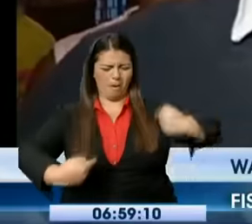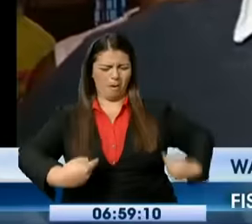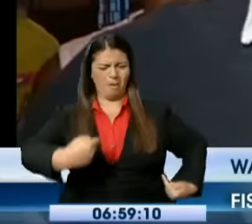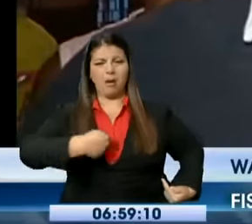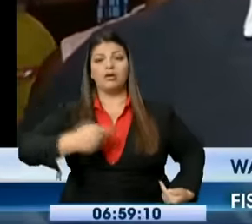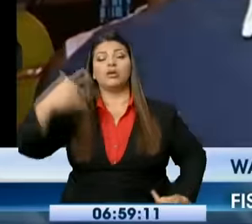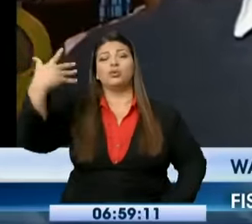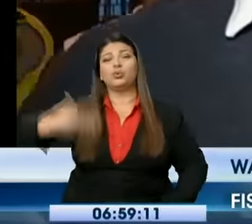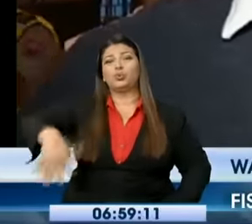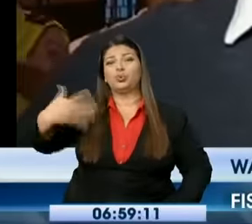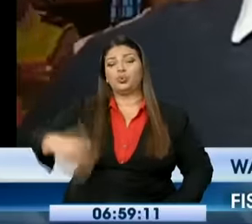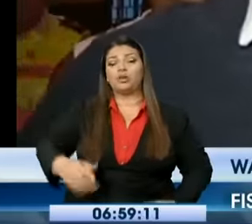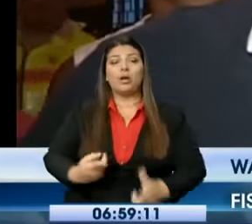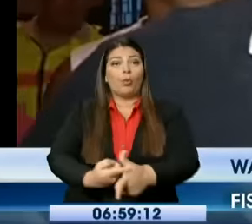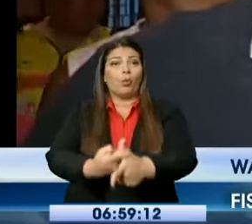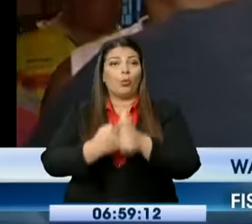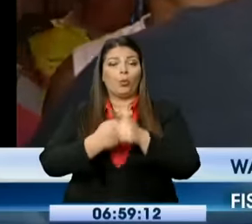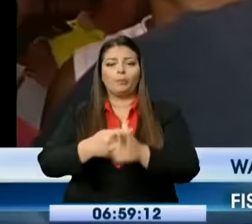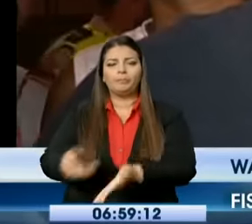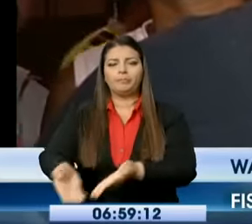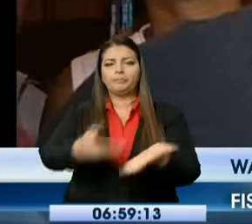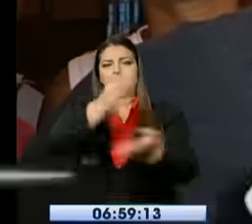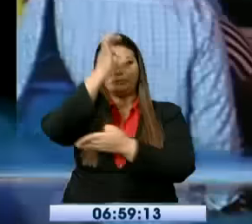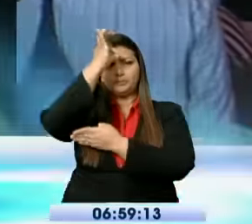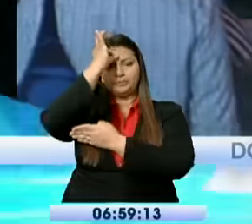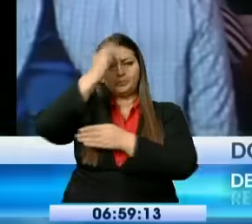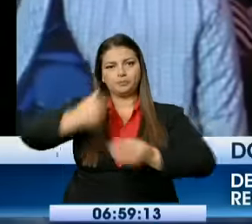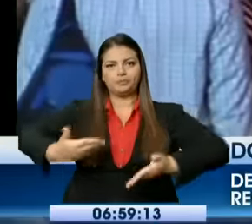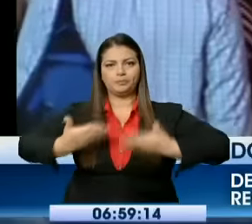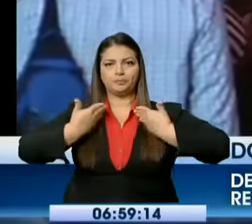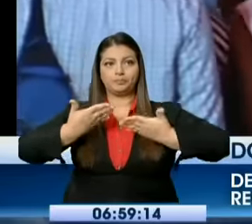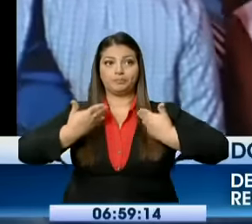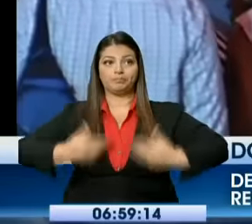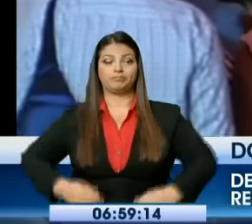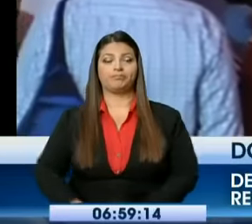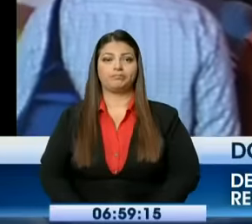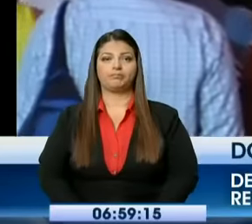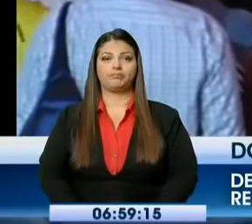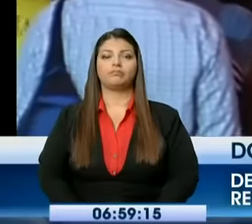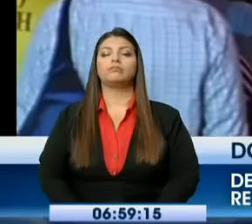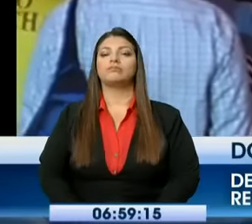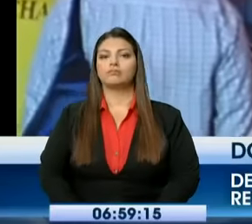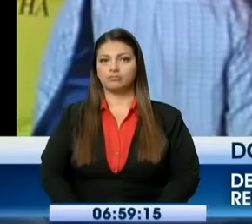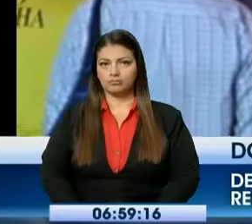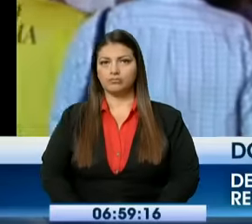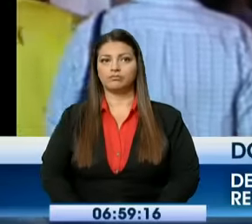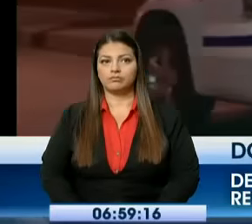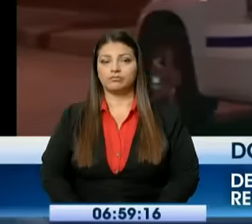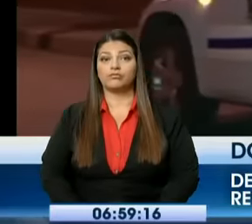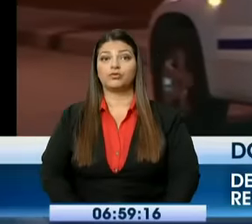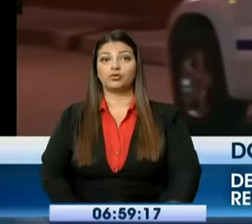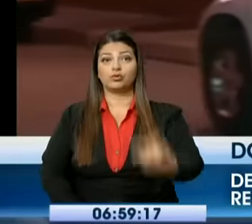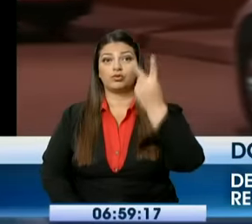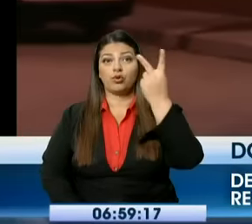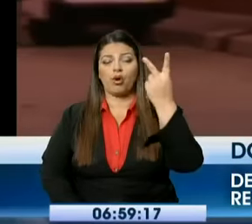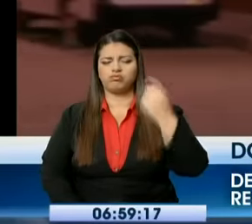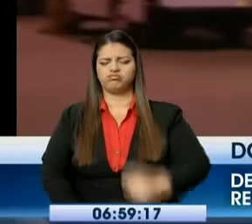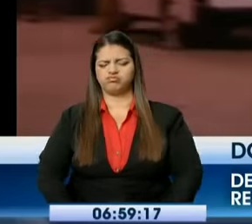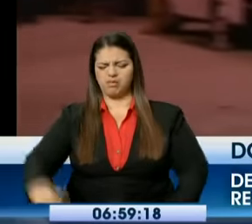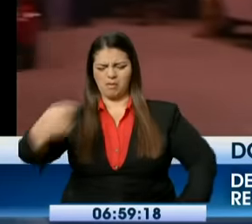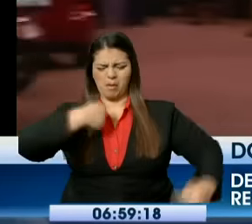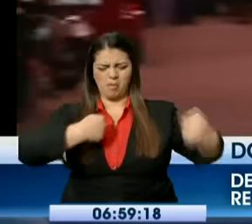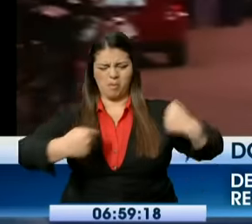sido trasladados hasta casas asistenciales en la ciudad de Guayaquil. En la balacera, dos personas más resultaron heridas y permanecen